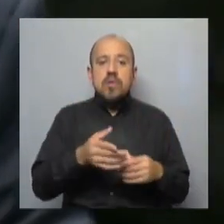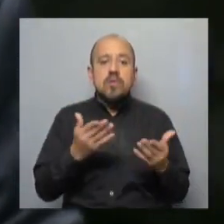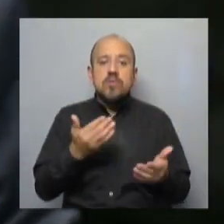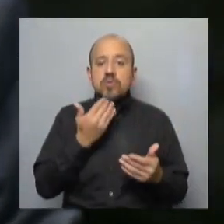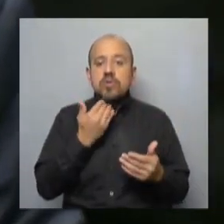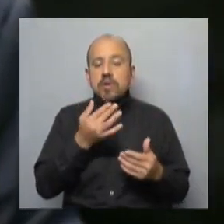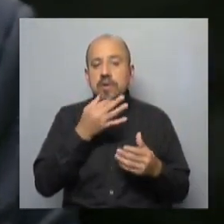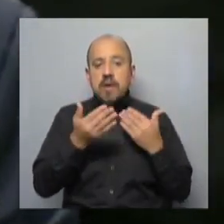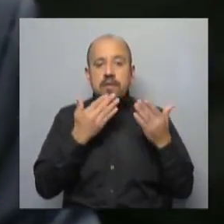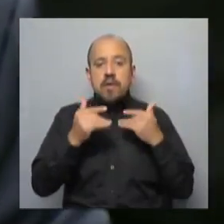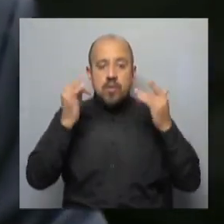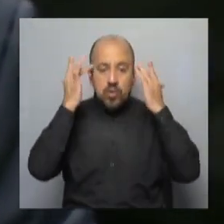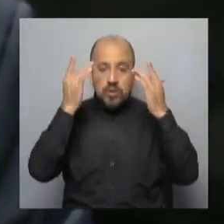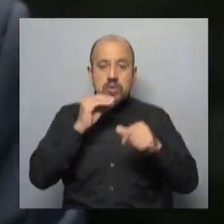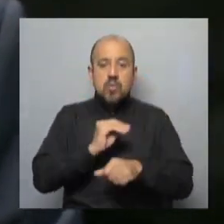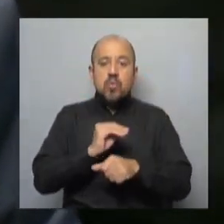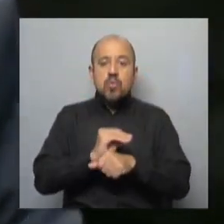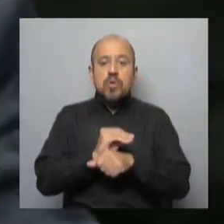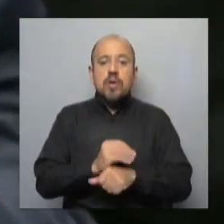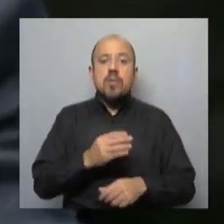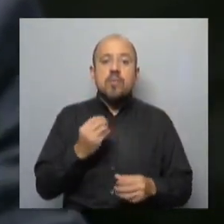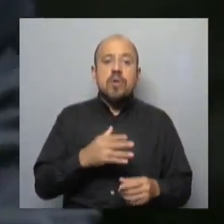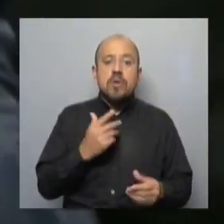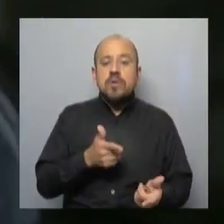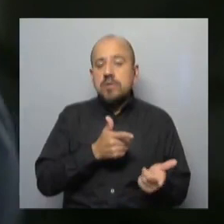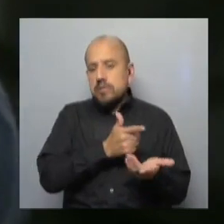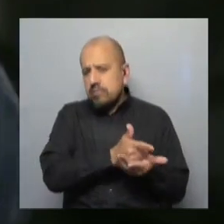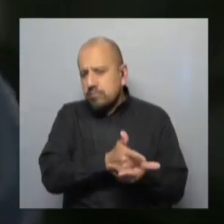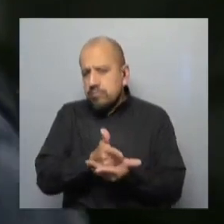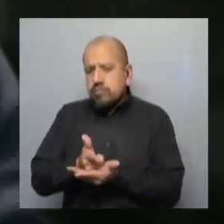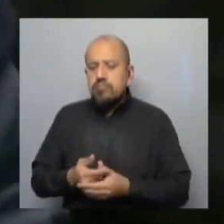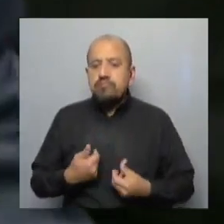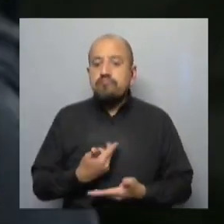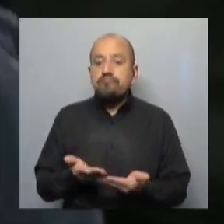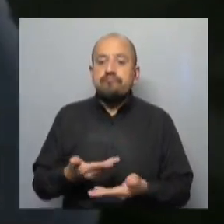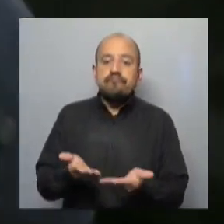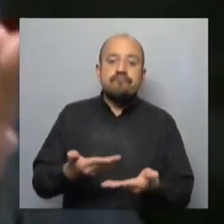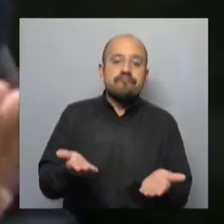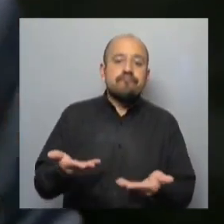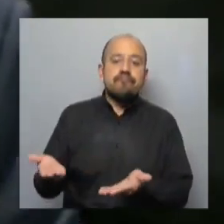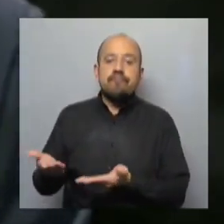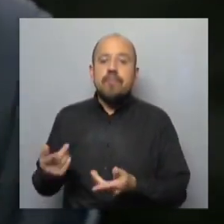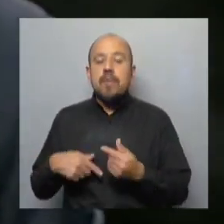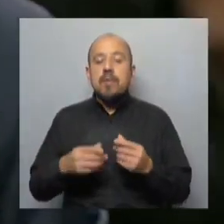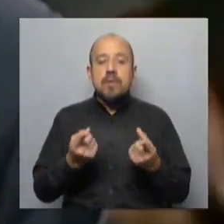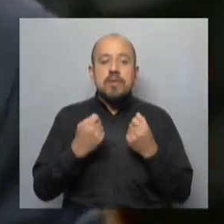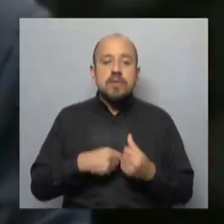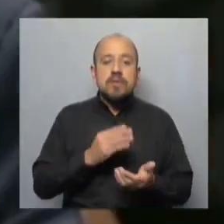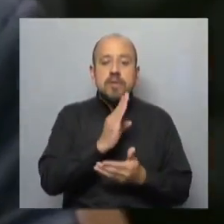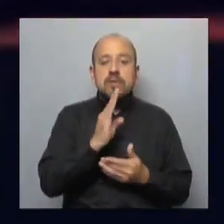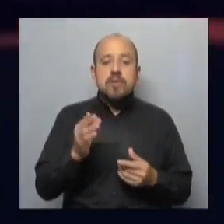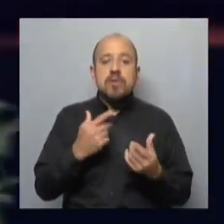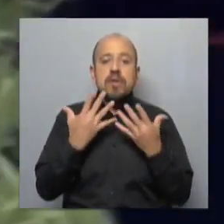hablar de educación y de cultura porque es un hombre que distribuye armas cuando el país está necesitando libros y advirtió que quien quiera comprar las